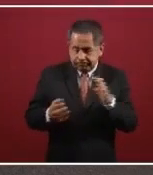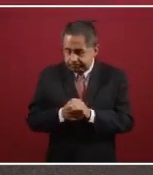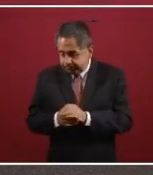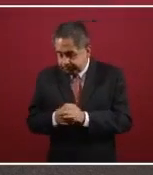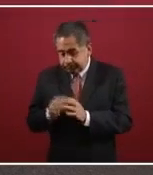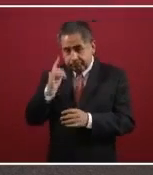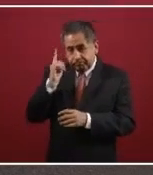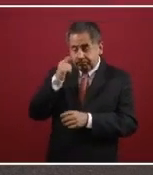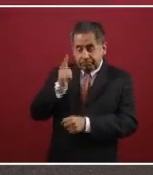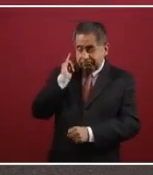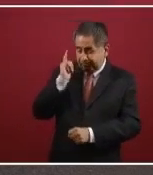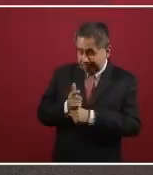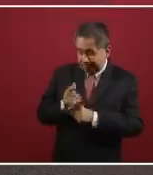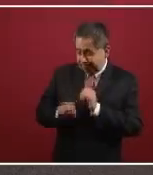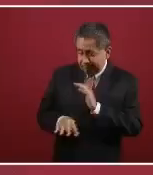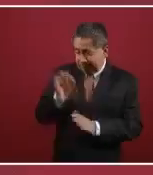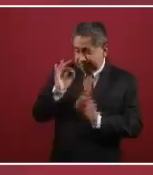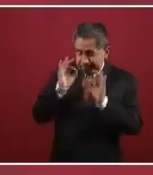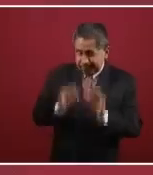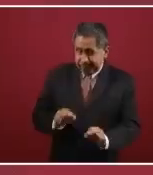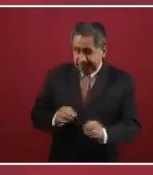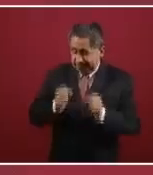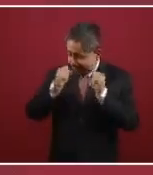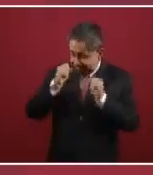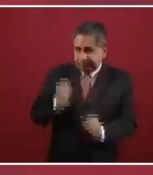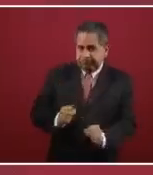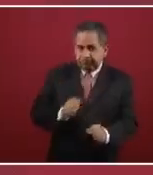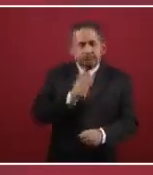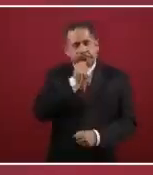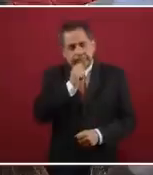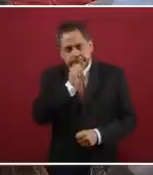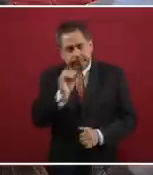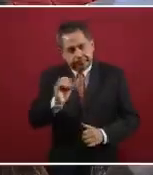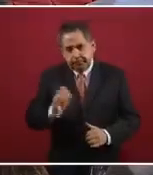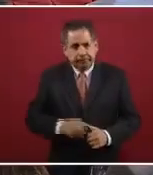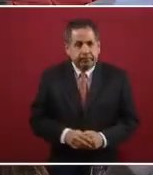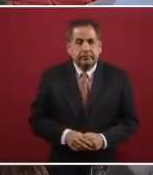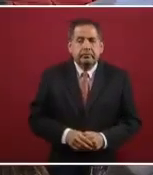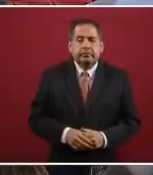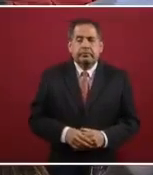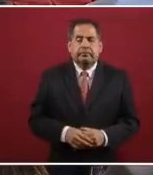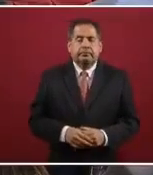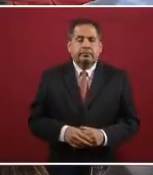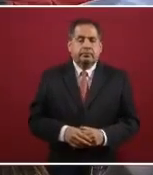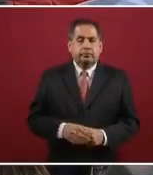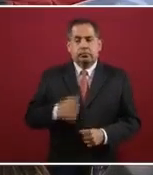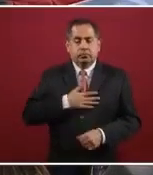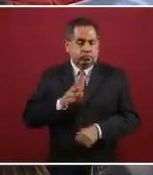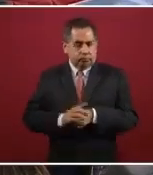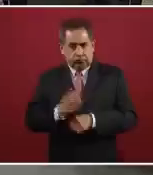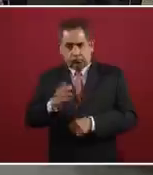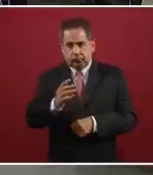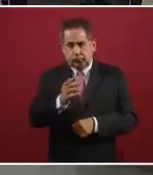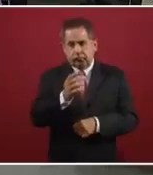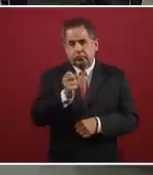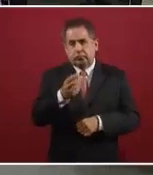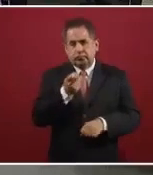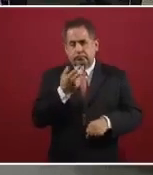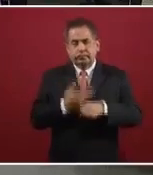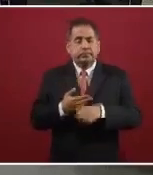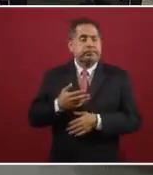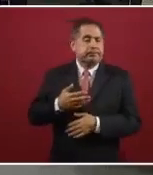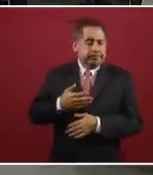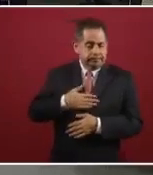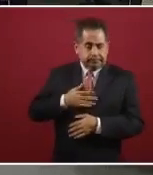plena identificación de las personas. Adelante. Buenos días, subsecretario. Montserrat Sánchez, de Reporte